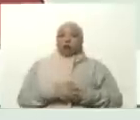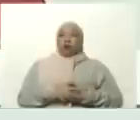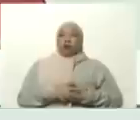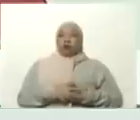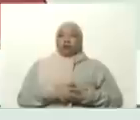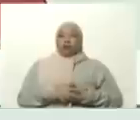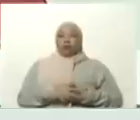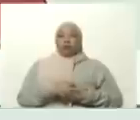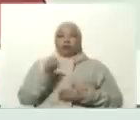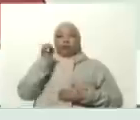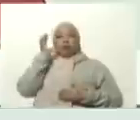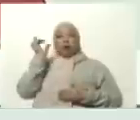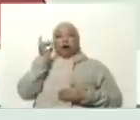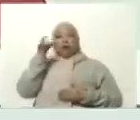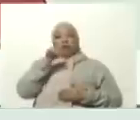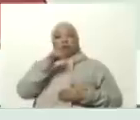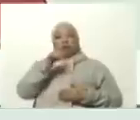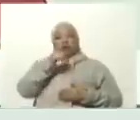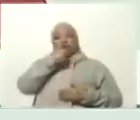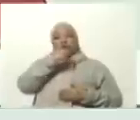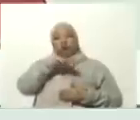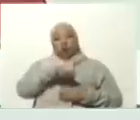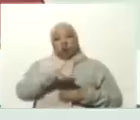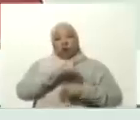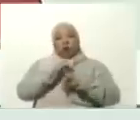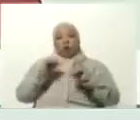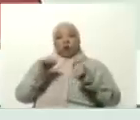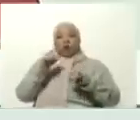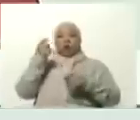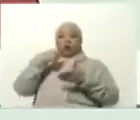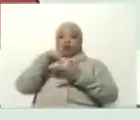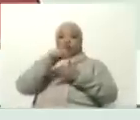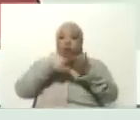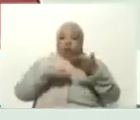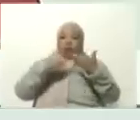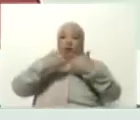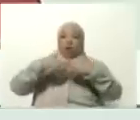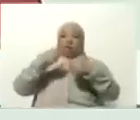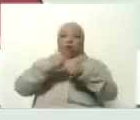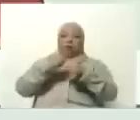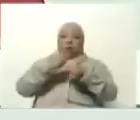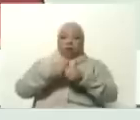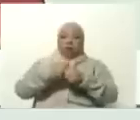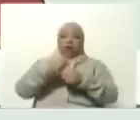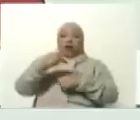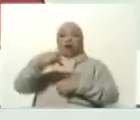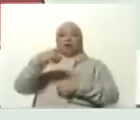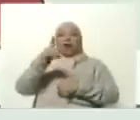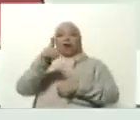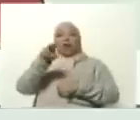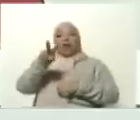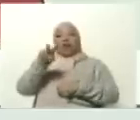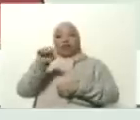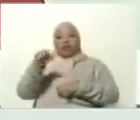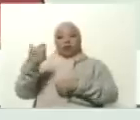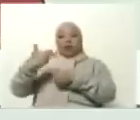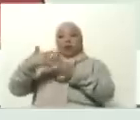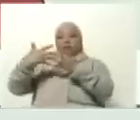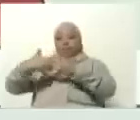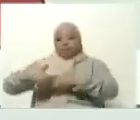Se inventan sus historias. Lo cierto es que ya Chevron firmó con PDVSA. Vimos también al compañero